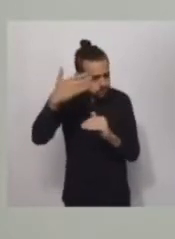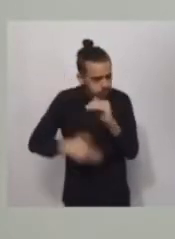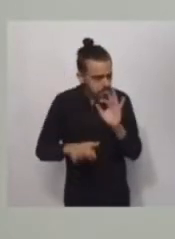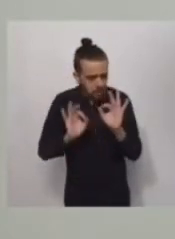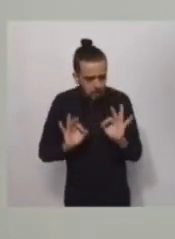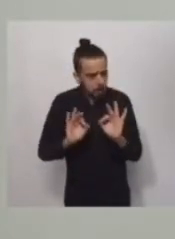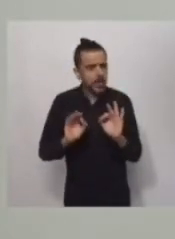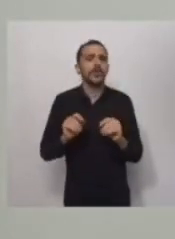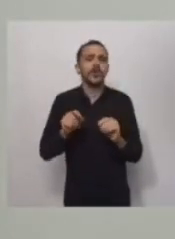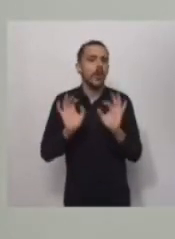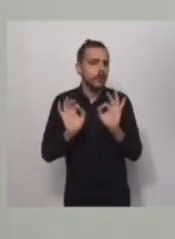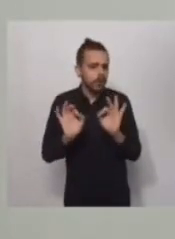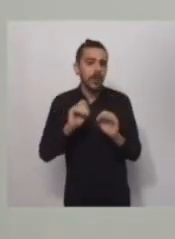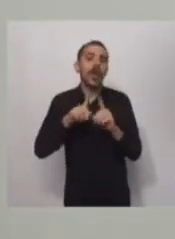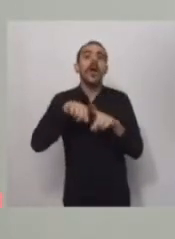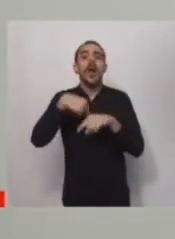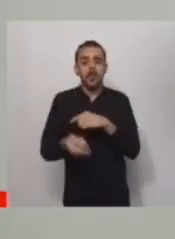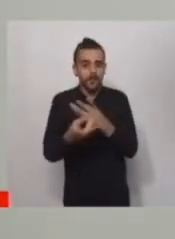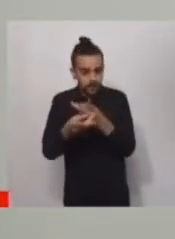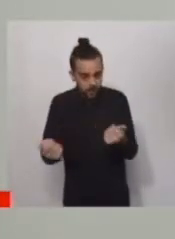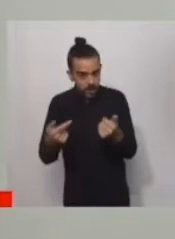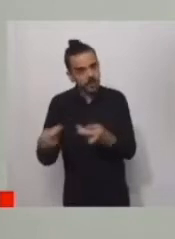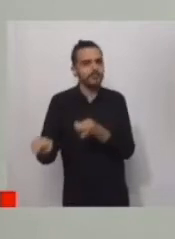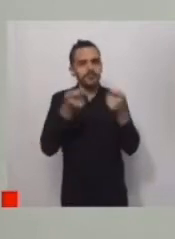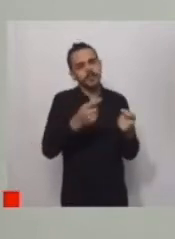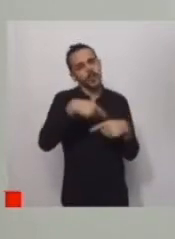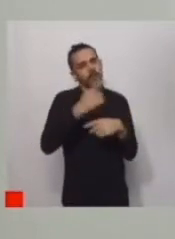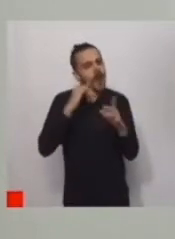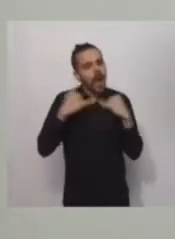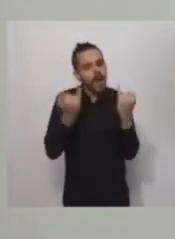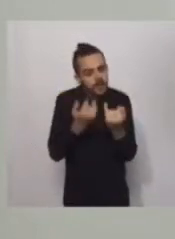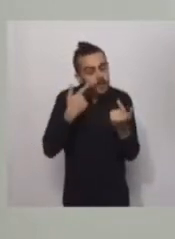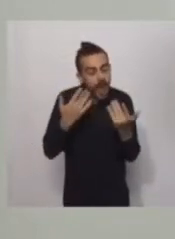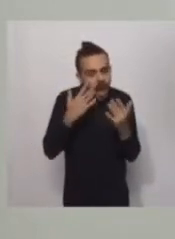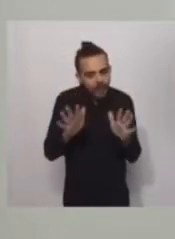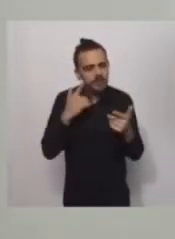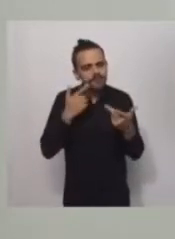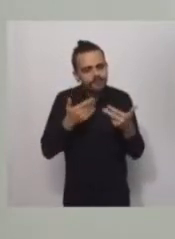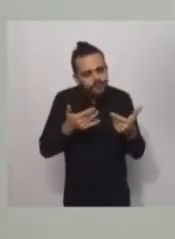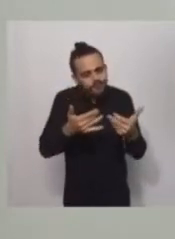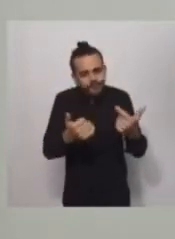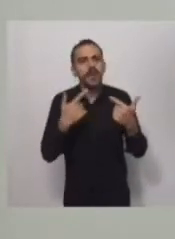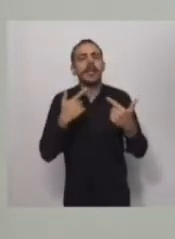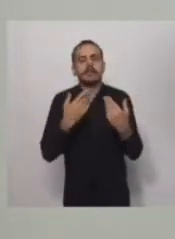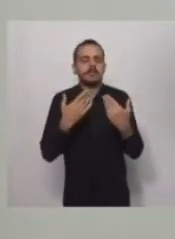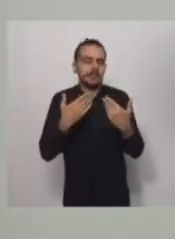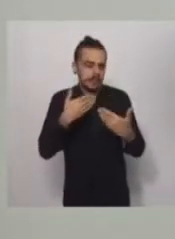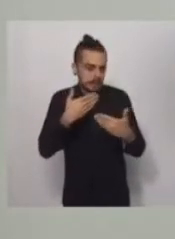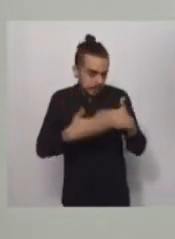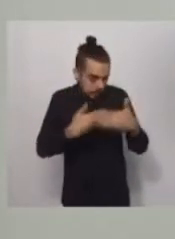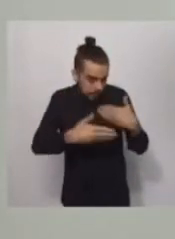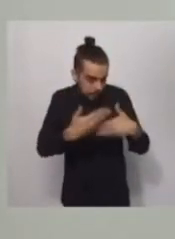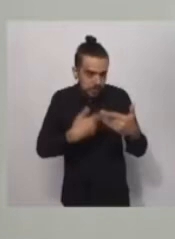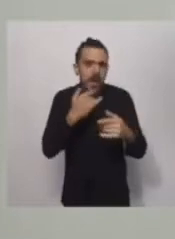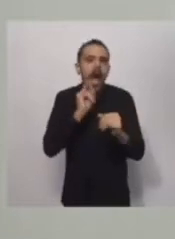Dimos un 20% de incremento en marzo. También mencioné que para nosotros acompañar tenemos justamente